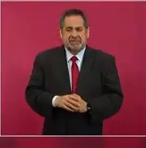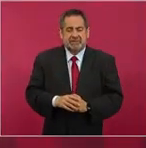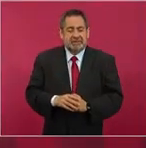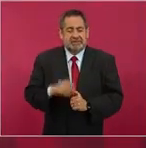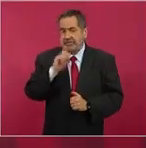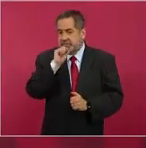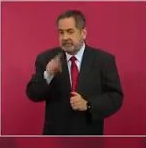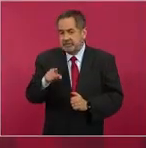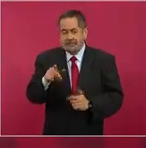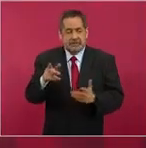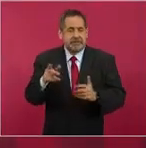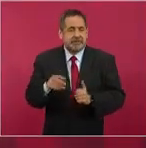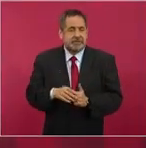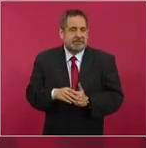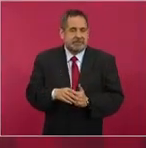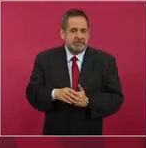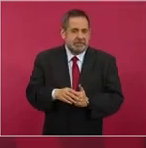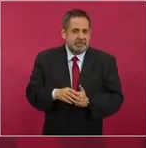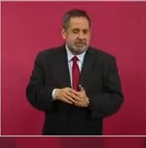Además,